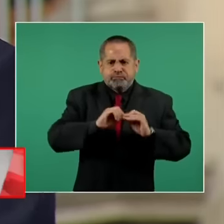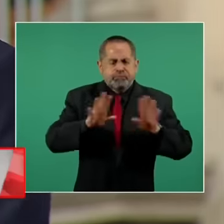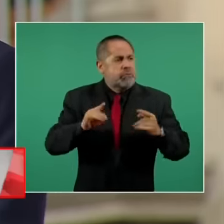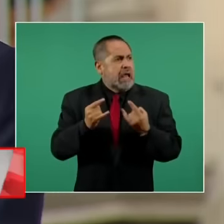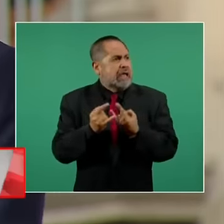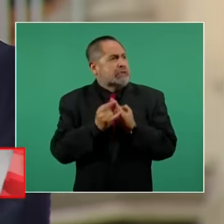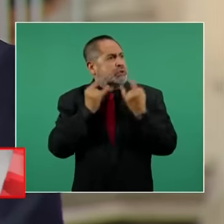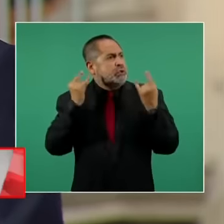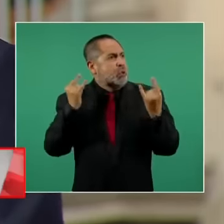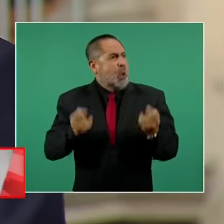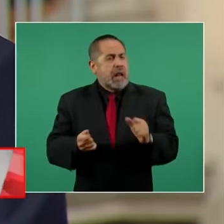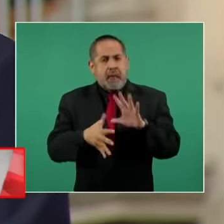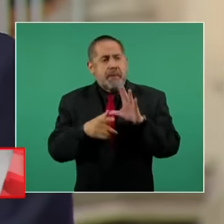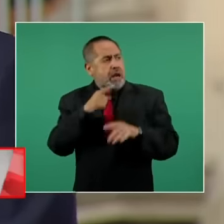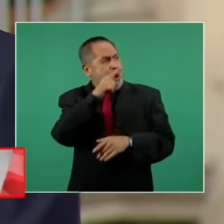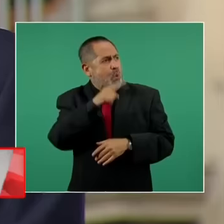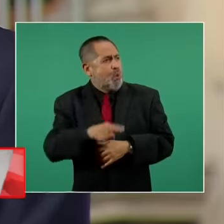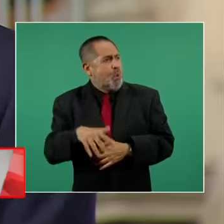de América.